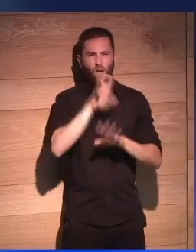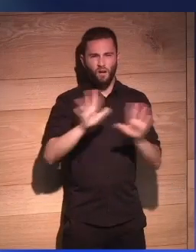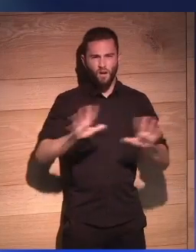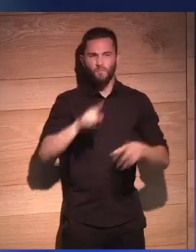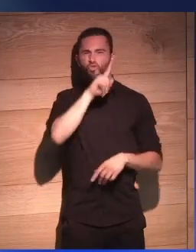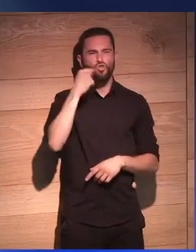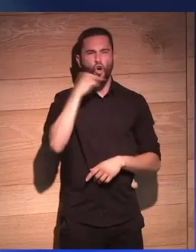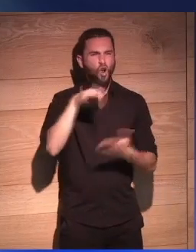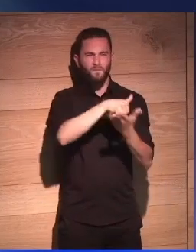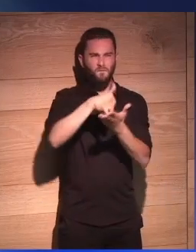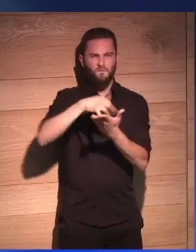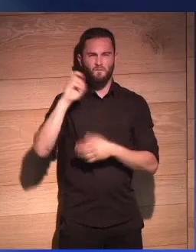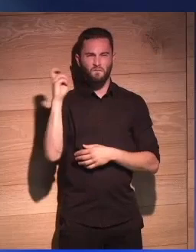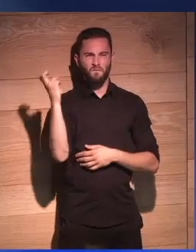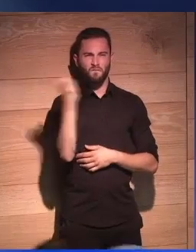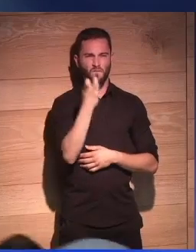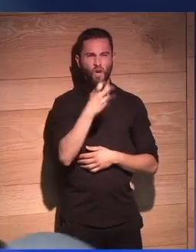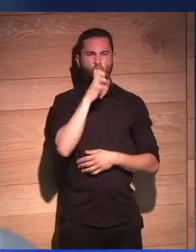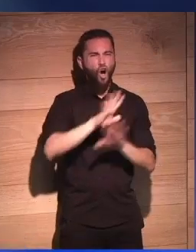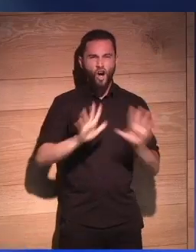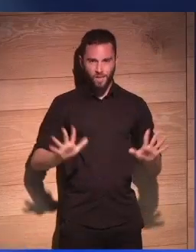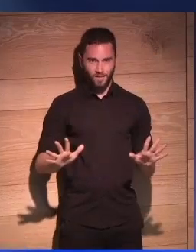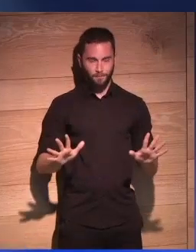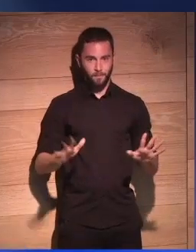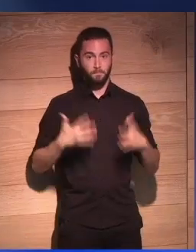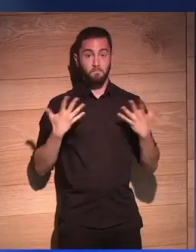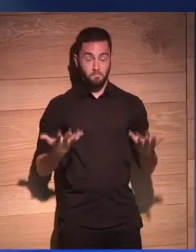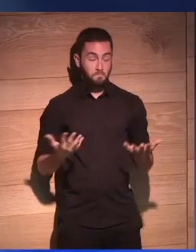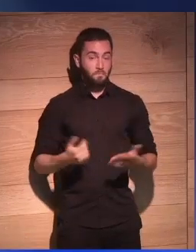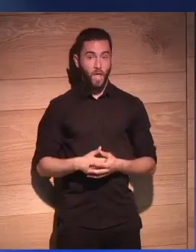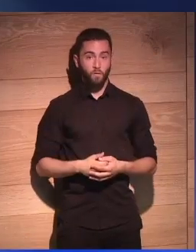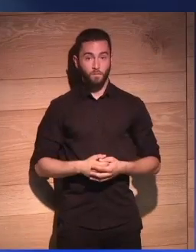y de debilidades espantoso, ¿no? Un pavoroso. Pero